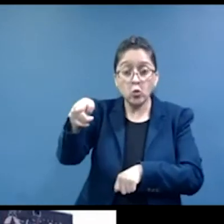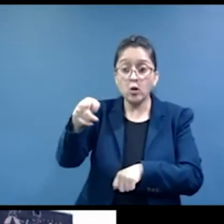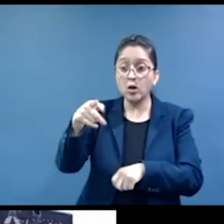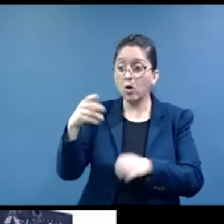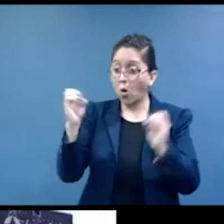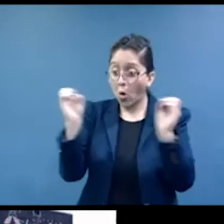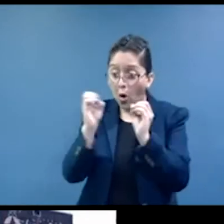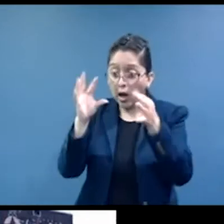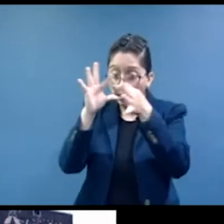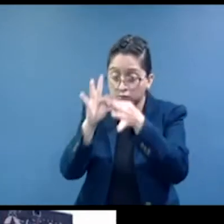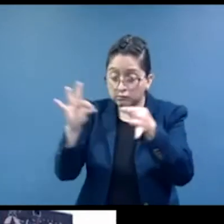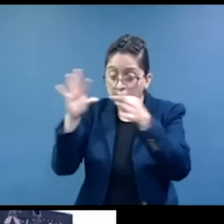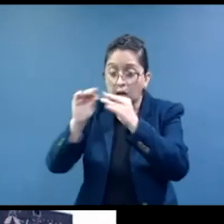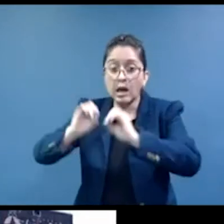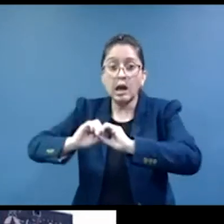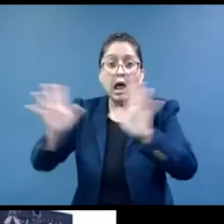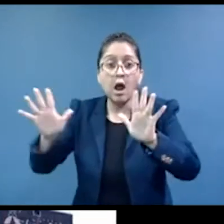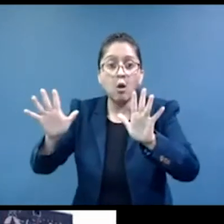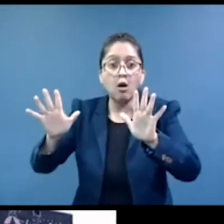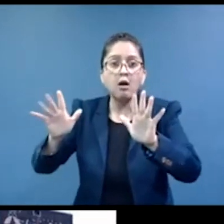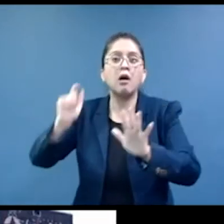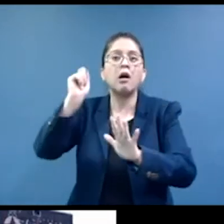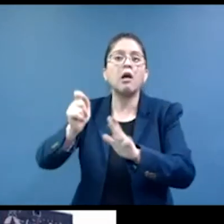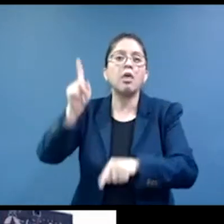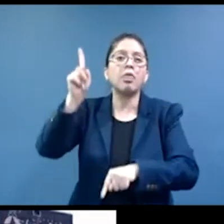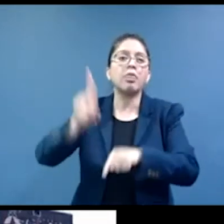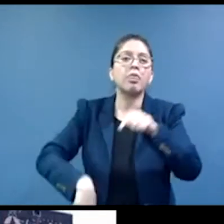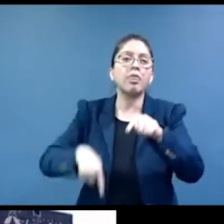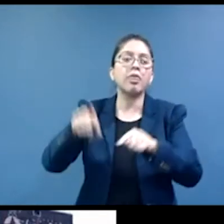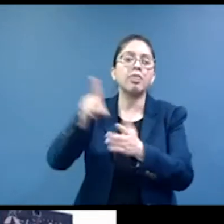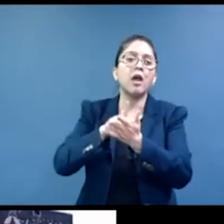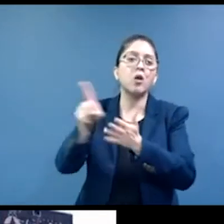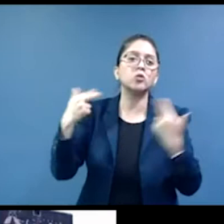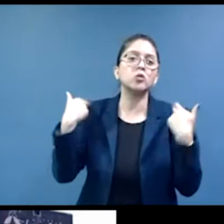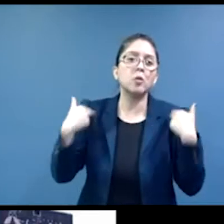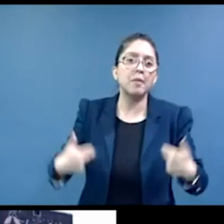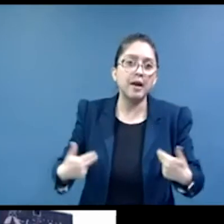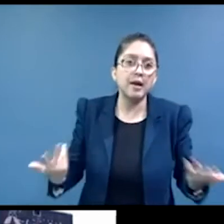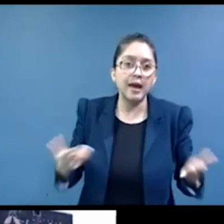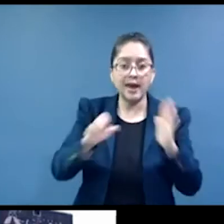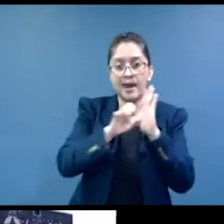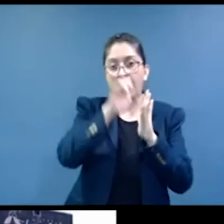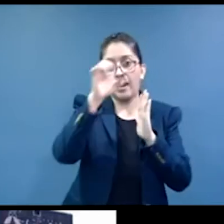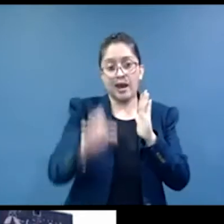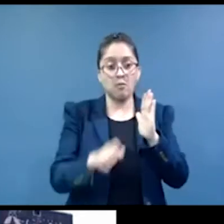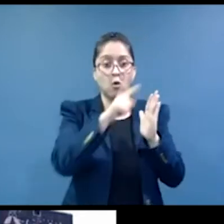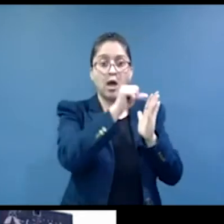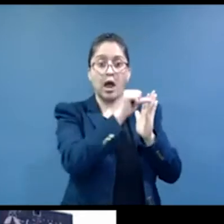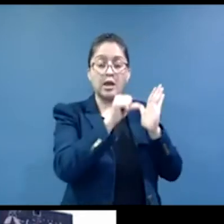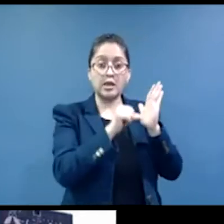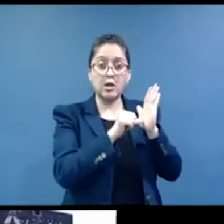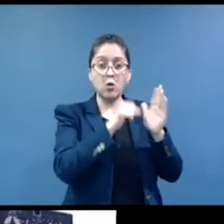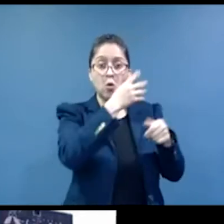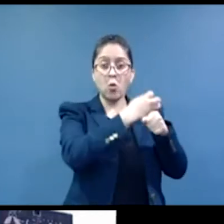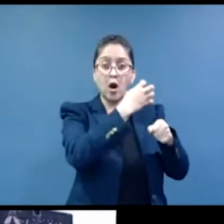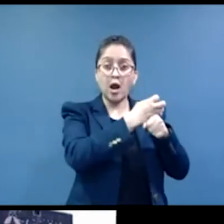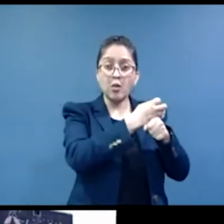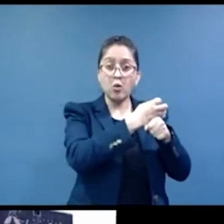humanos. Si nos vamos al artículo primero de la Constitución, pues no podemos discriminar por condiciones de salud. Entonces, no podemos